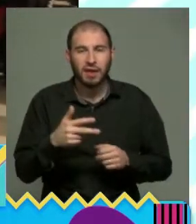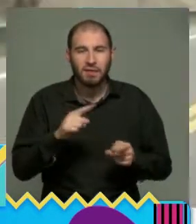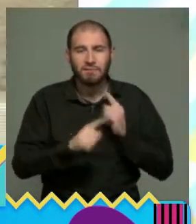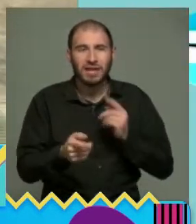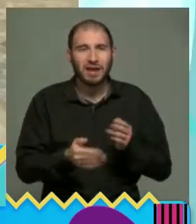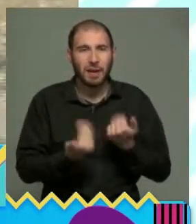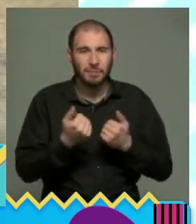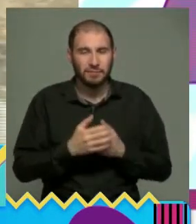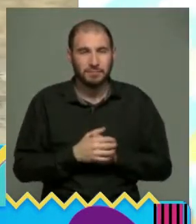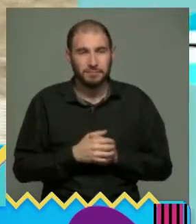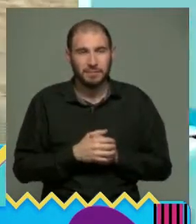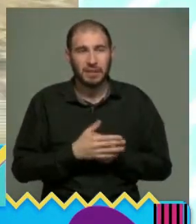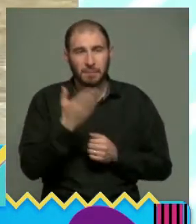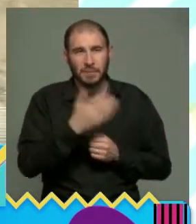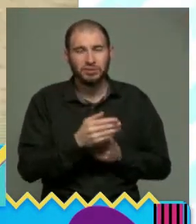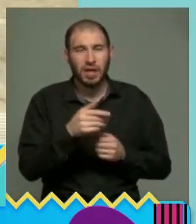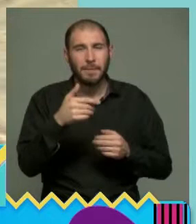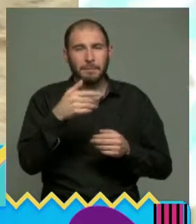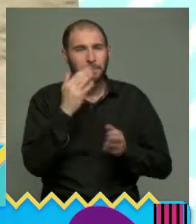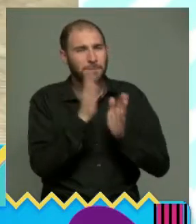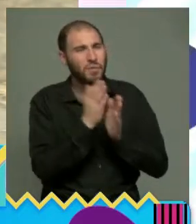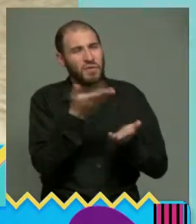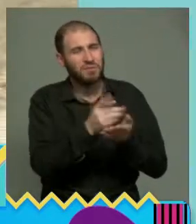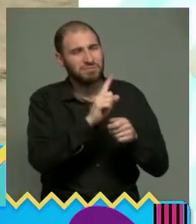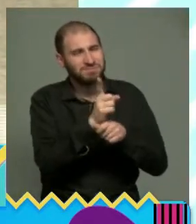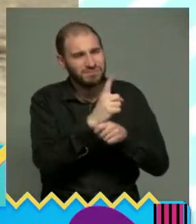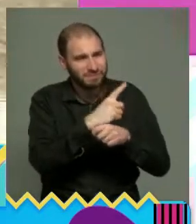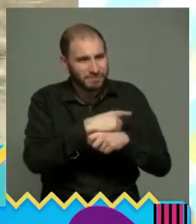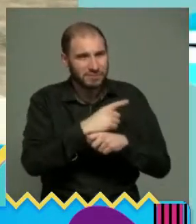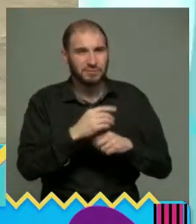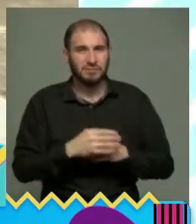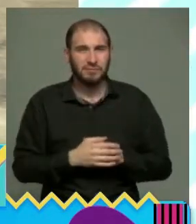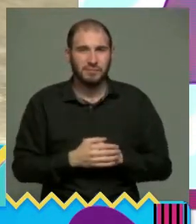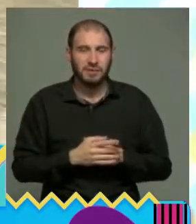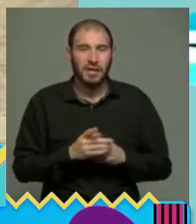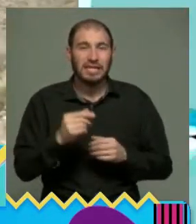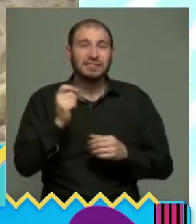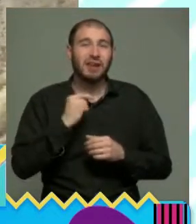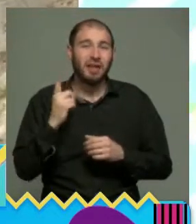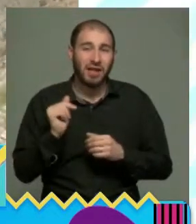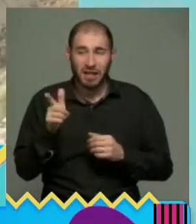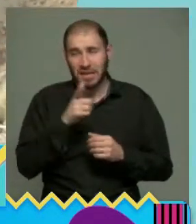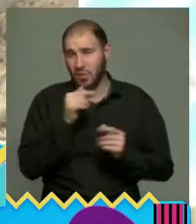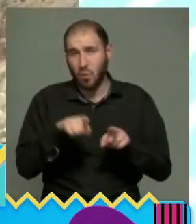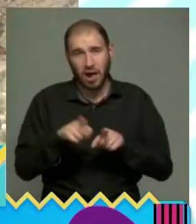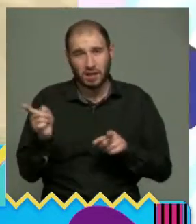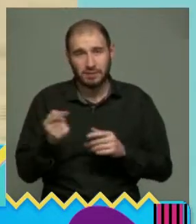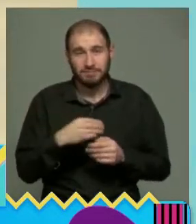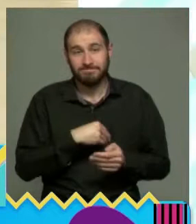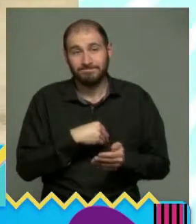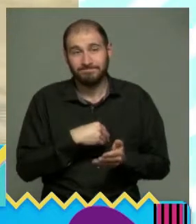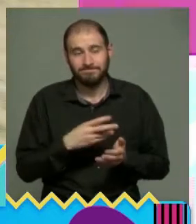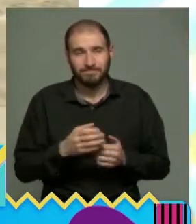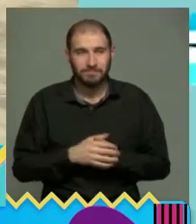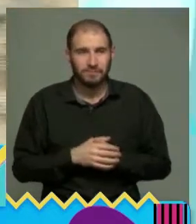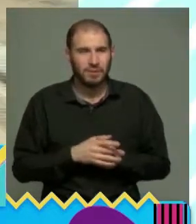velocidad. Cuando los pasajeros te decían que no fueras tan a esa velocidad. Y en San Rafael era algo parecido, lamentablemente con menores.